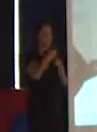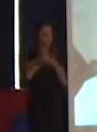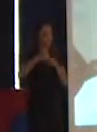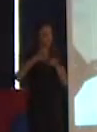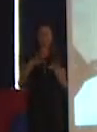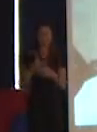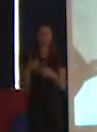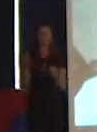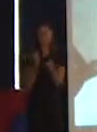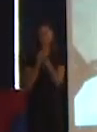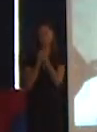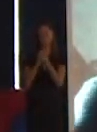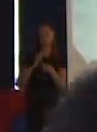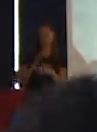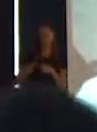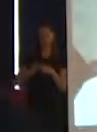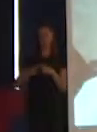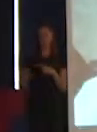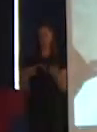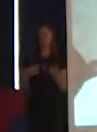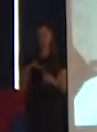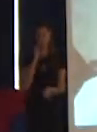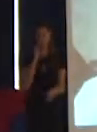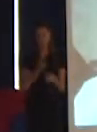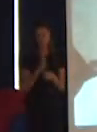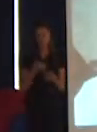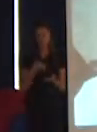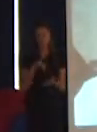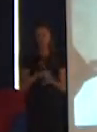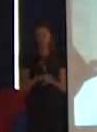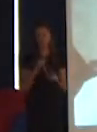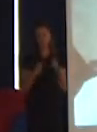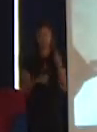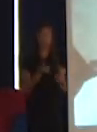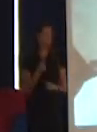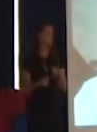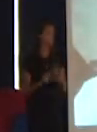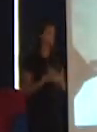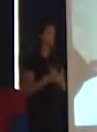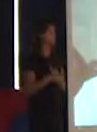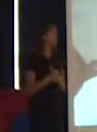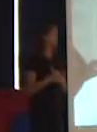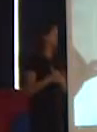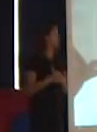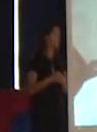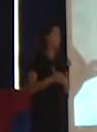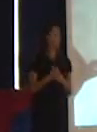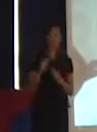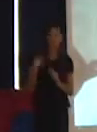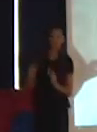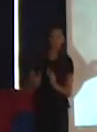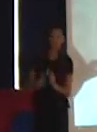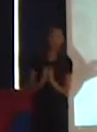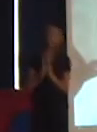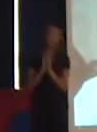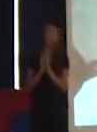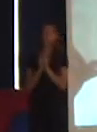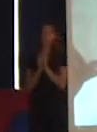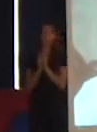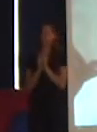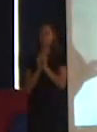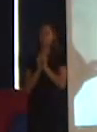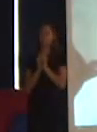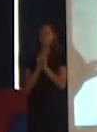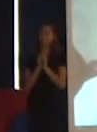trabajo, de oficinas, etcétera, es complicado la toma del transporte. Entonces, para eso vamos a hacer lo siguiente. Nos acompaña